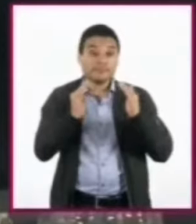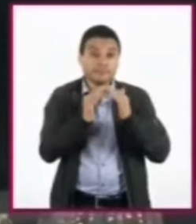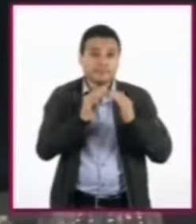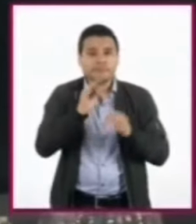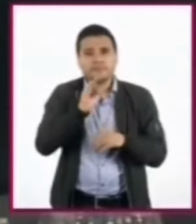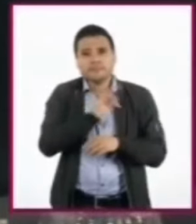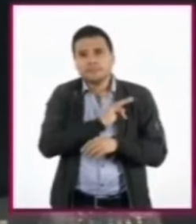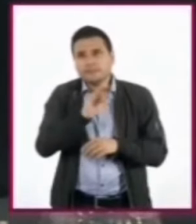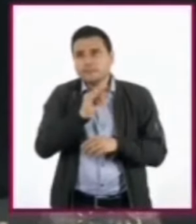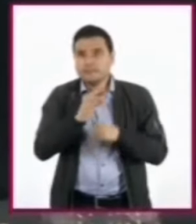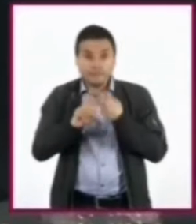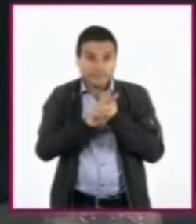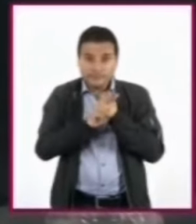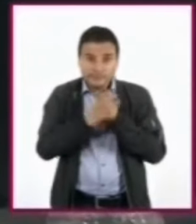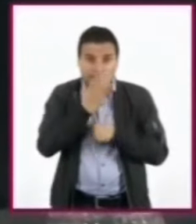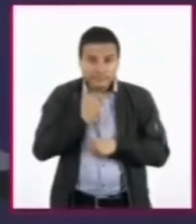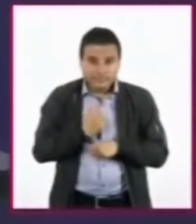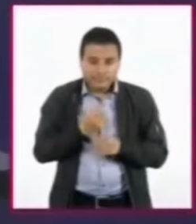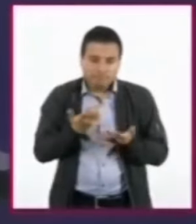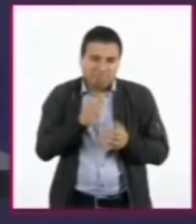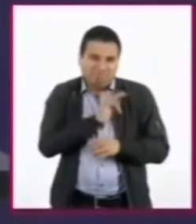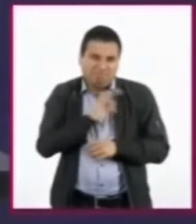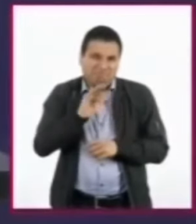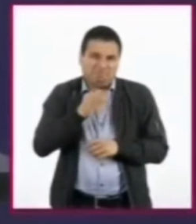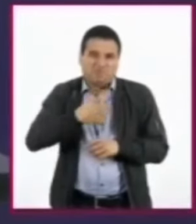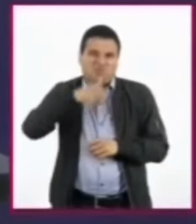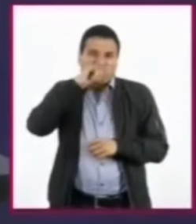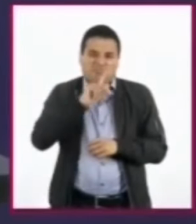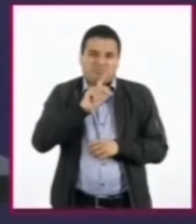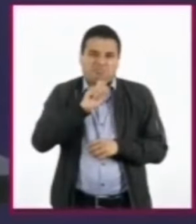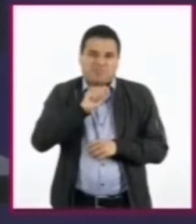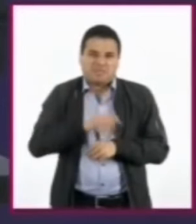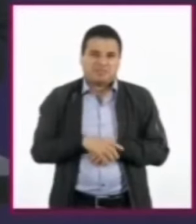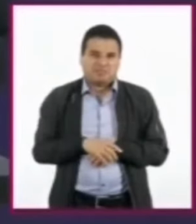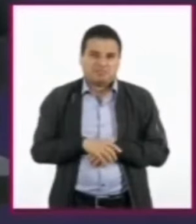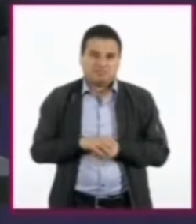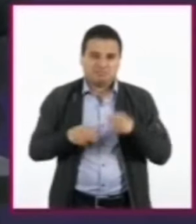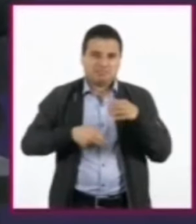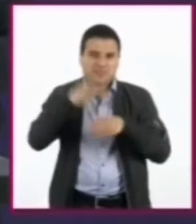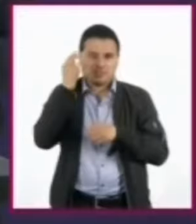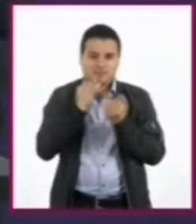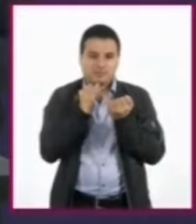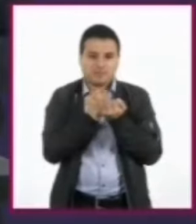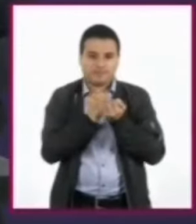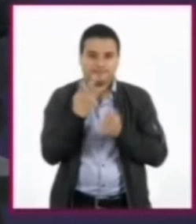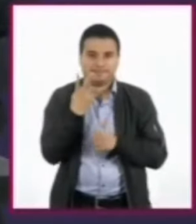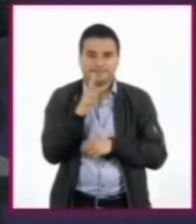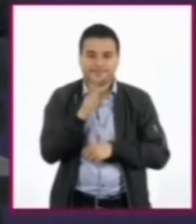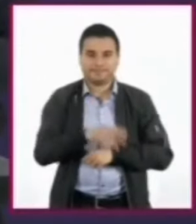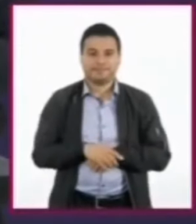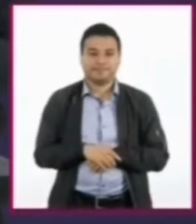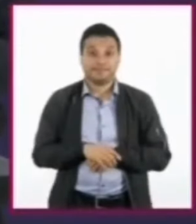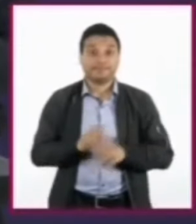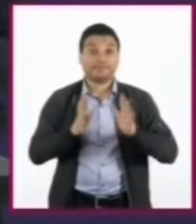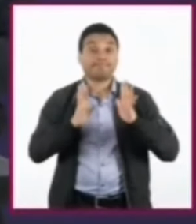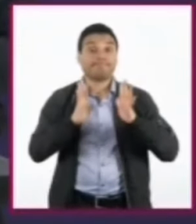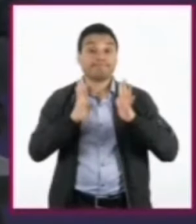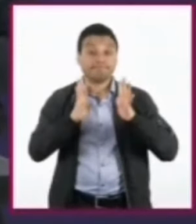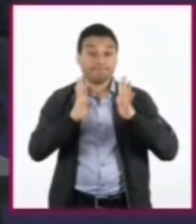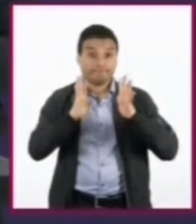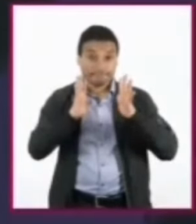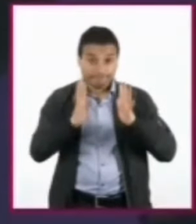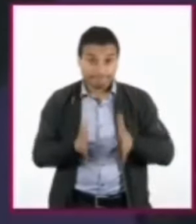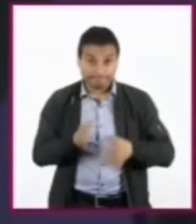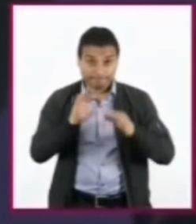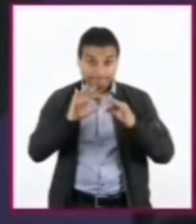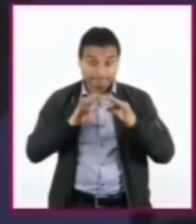tus matraces por botellas de PET vacías, como están indicadas aquí. Una vez que está la